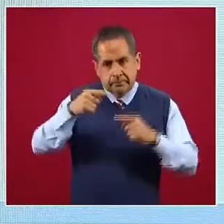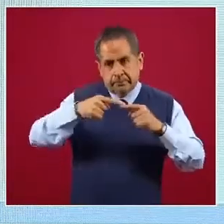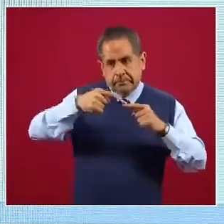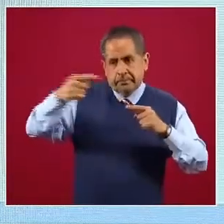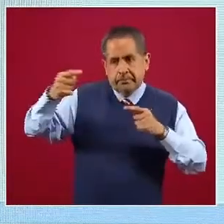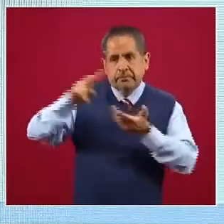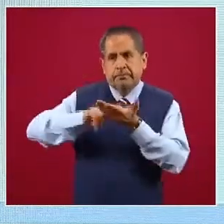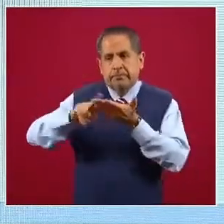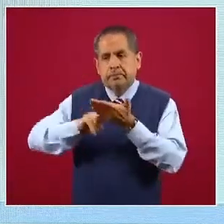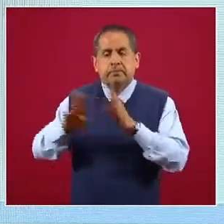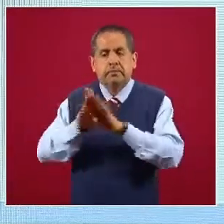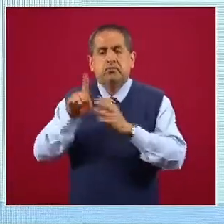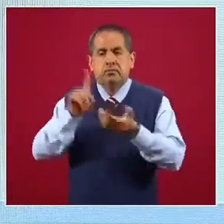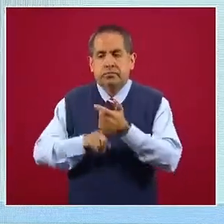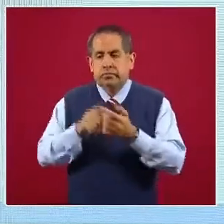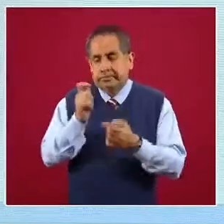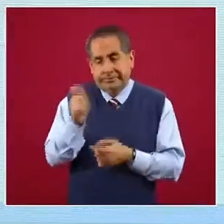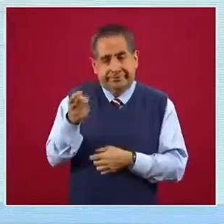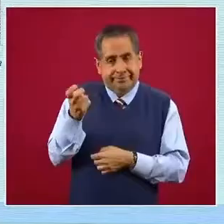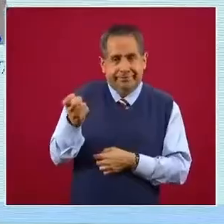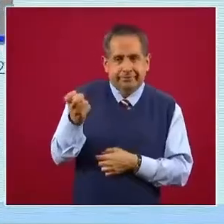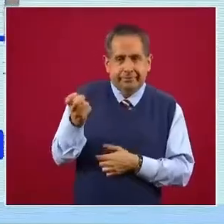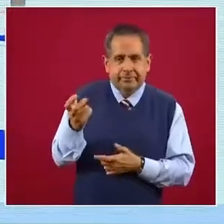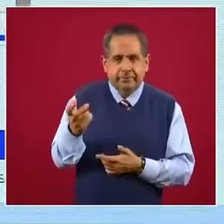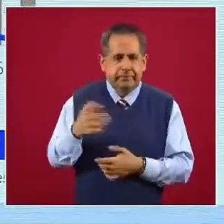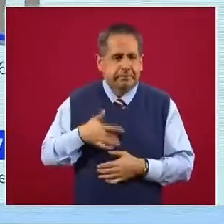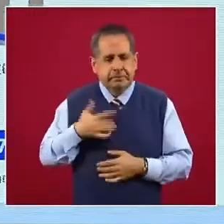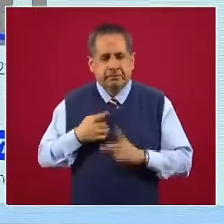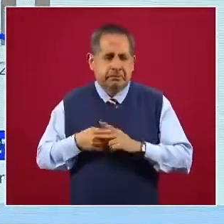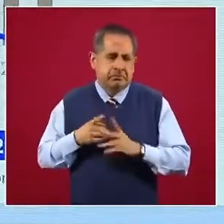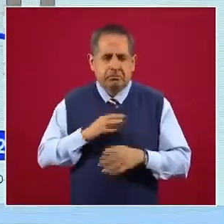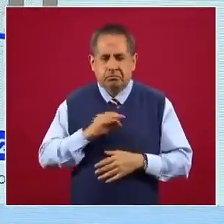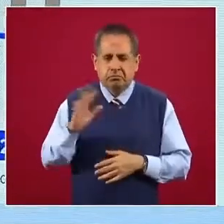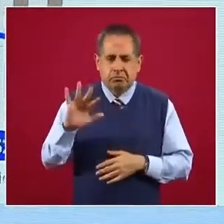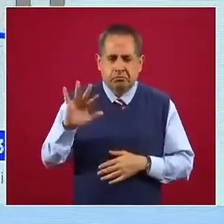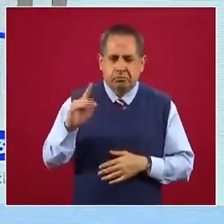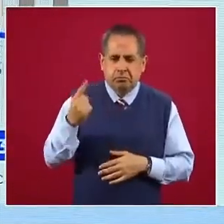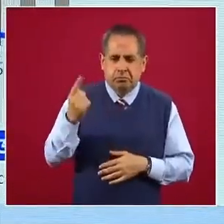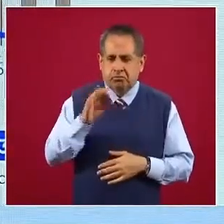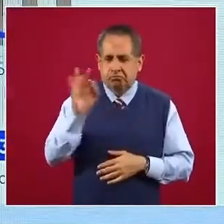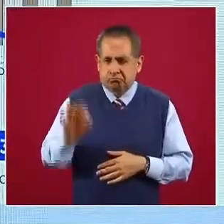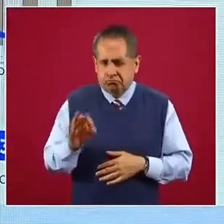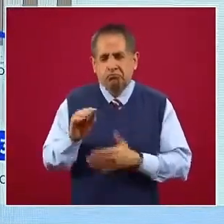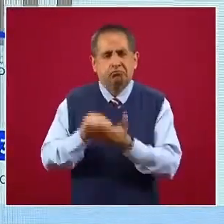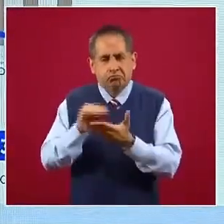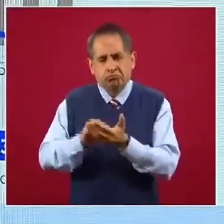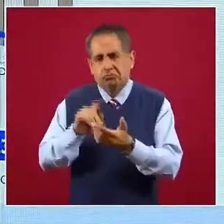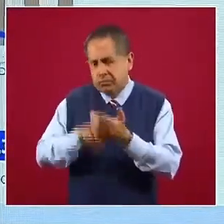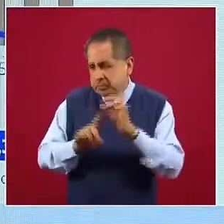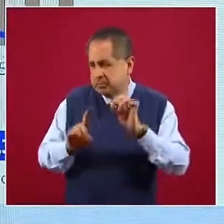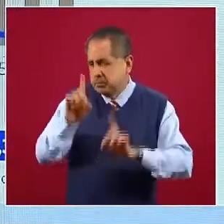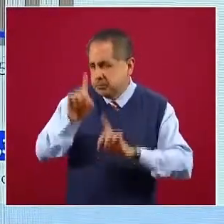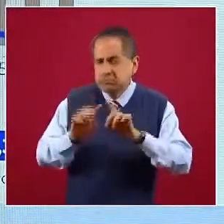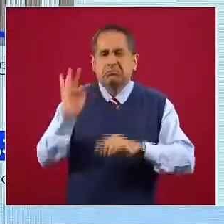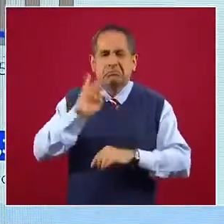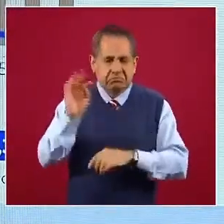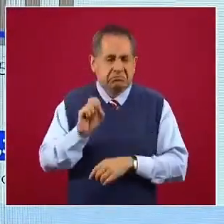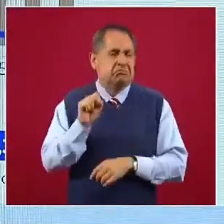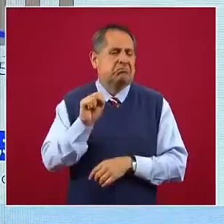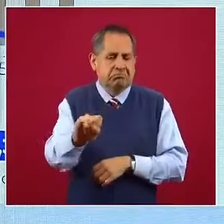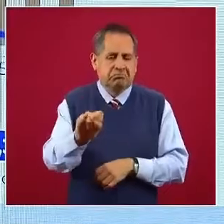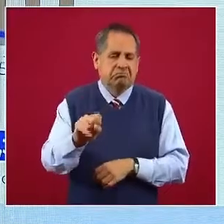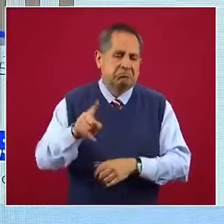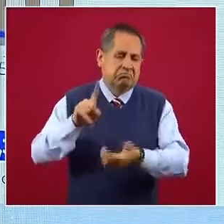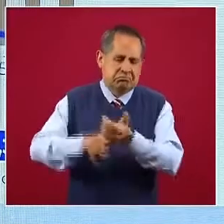verde en este punto está prácticamente aquí, donde estimamos el 51% de personas aún sospechosas que van a dar